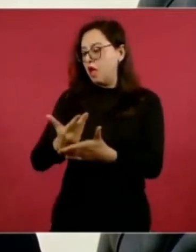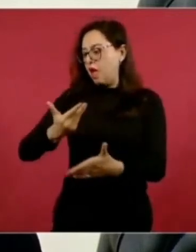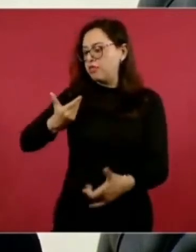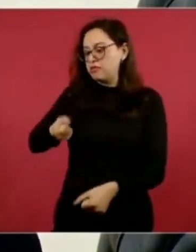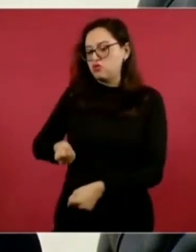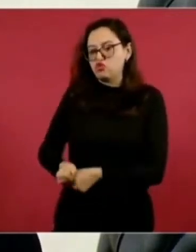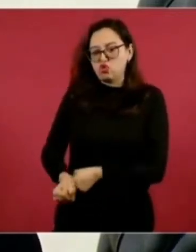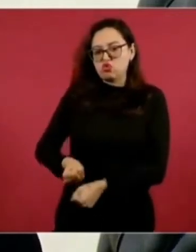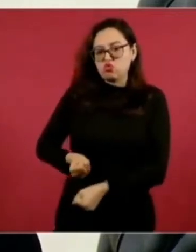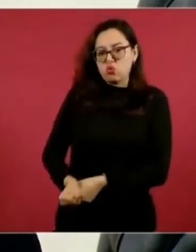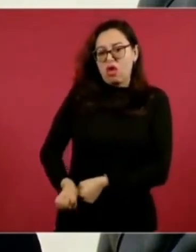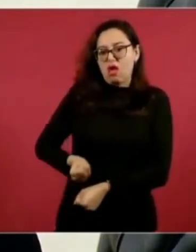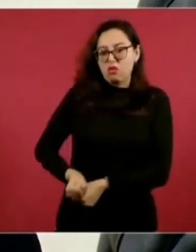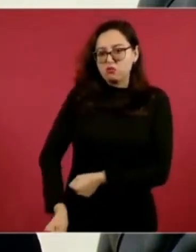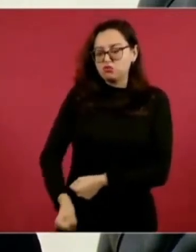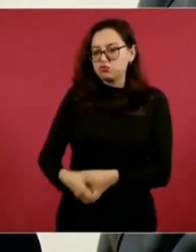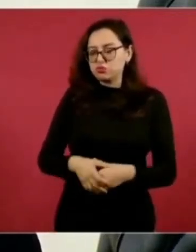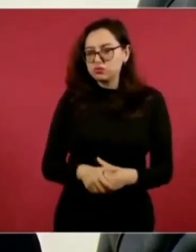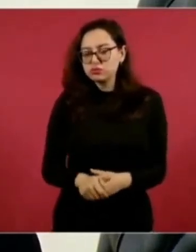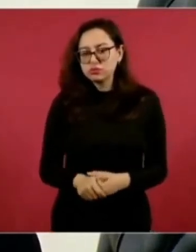habían sido torturados.